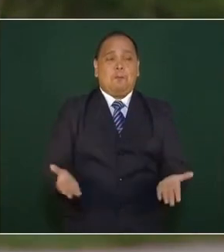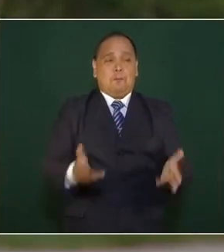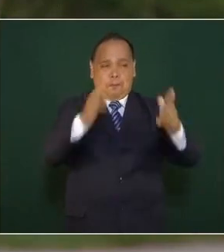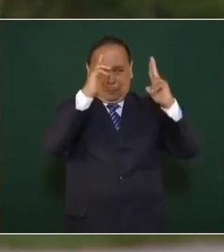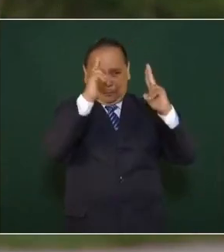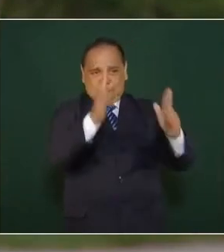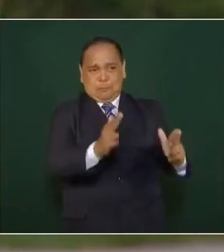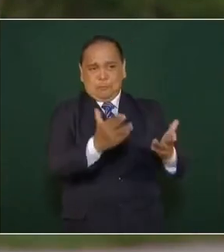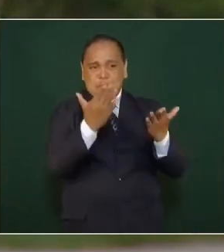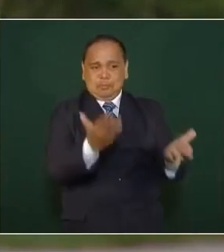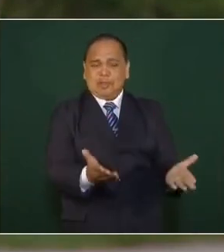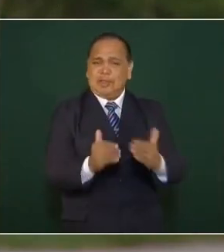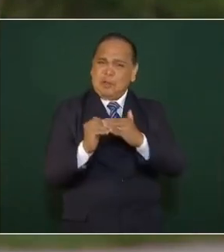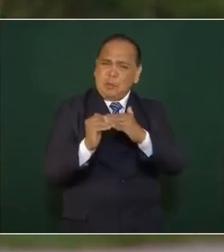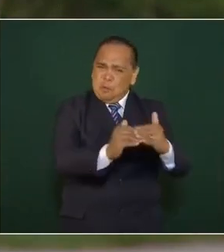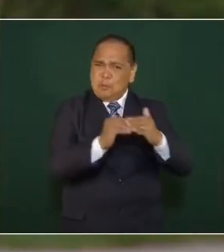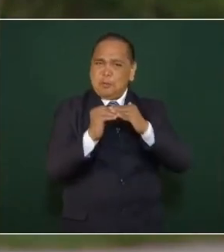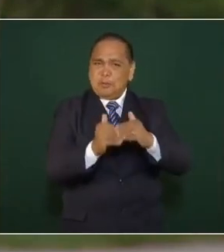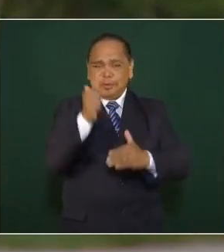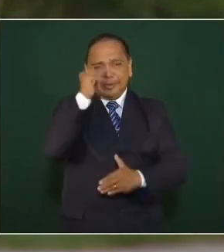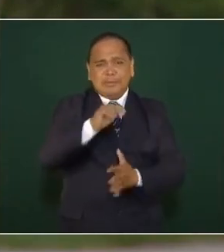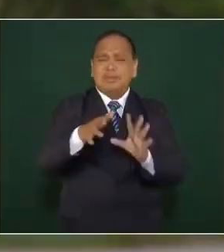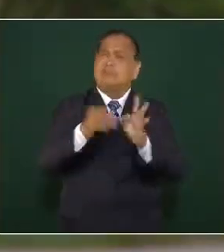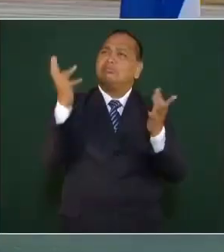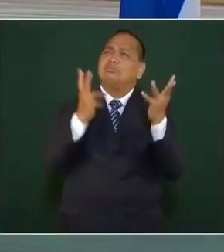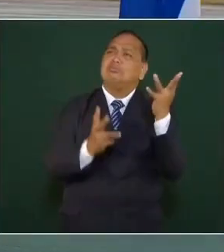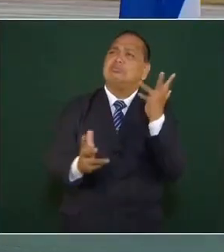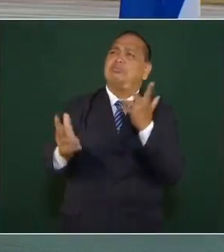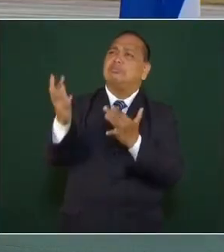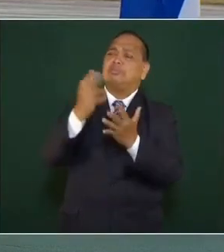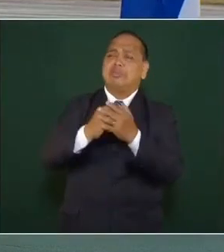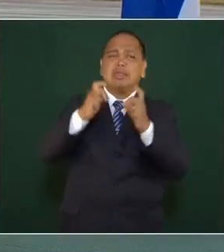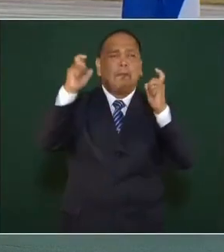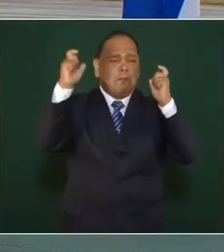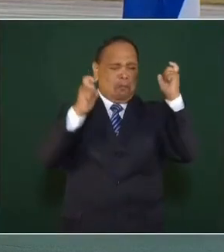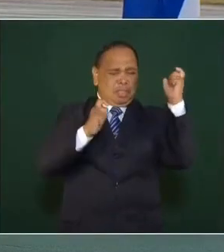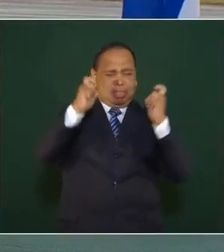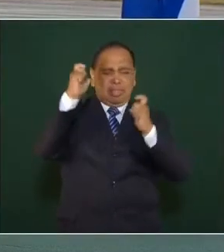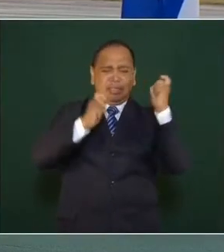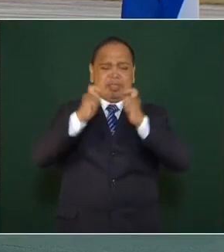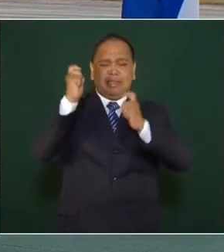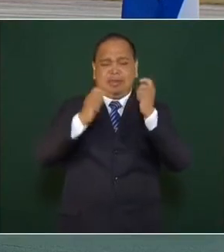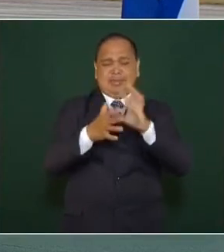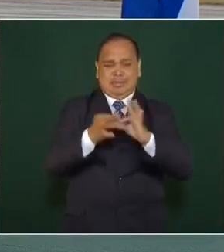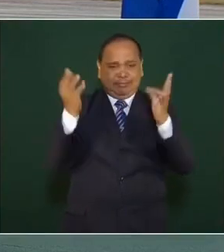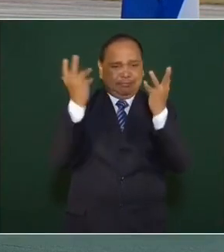que constantemente se expresa en los gestos y en la palabra de